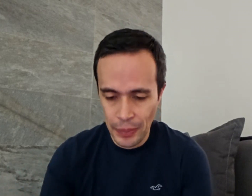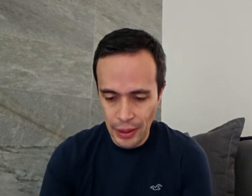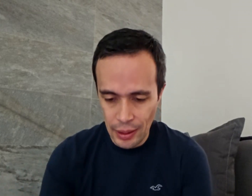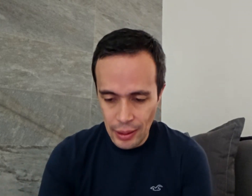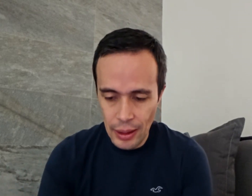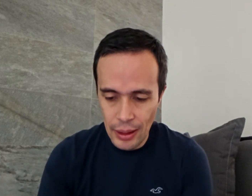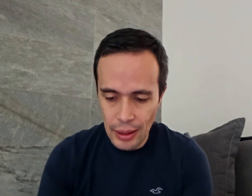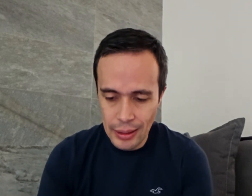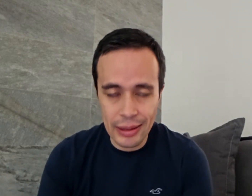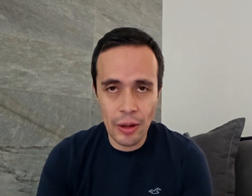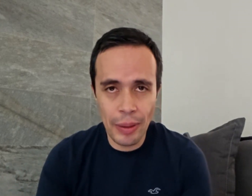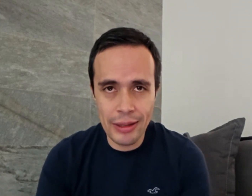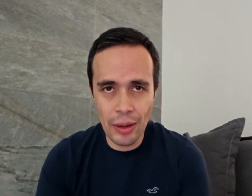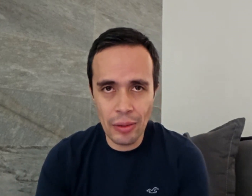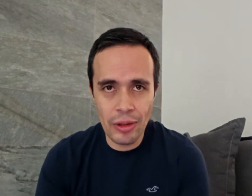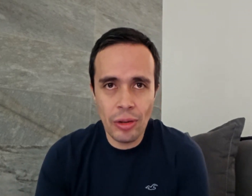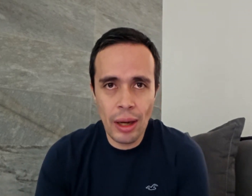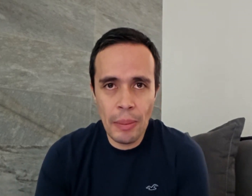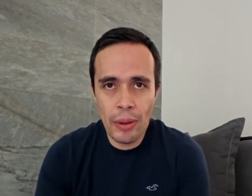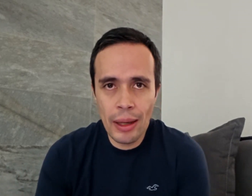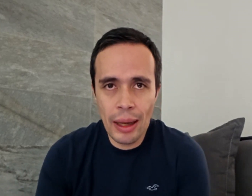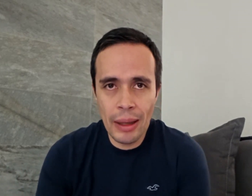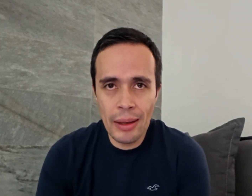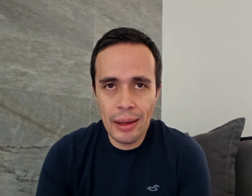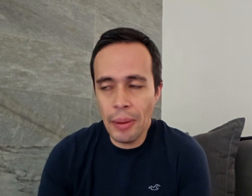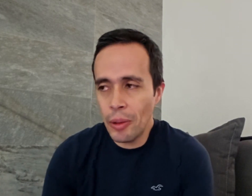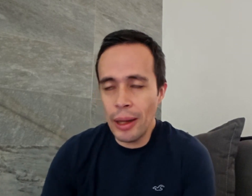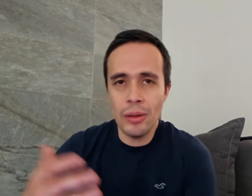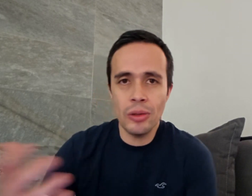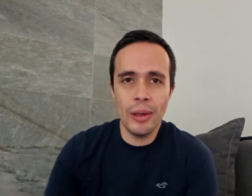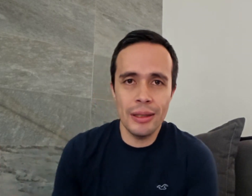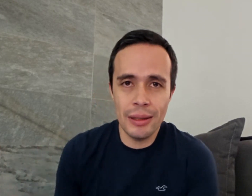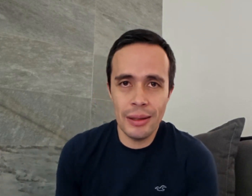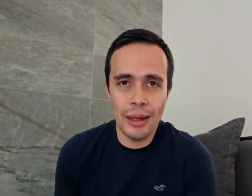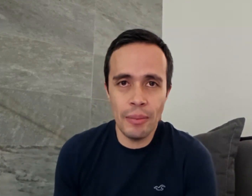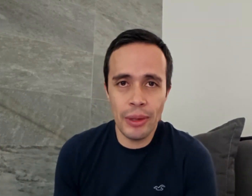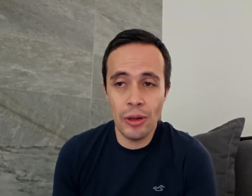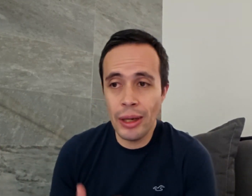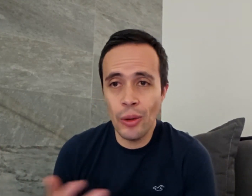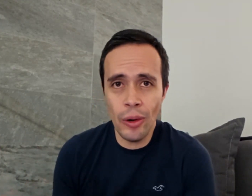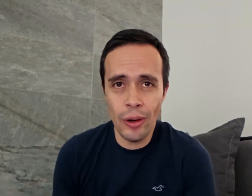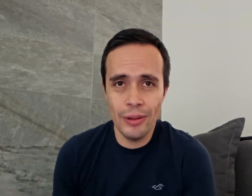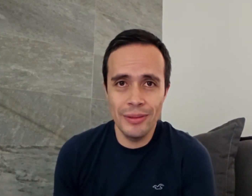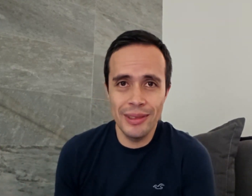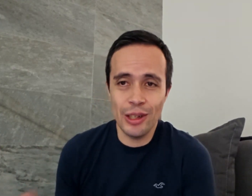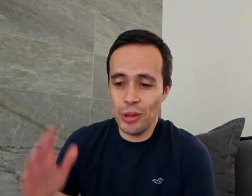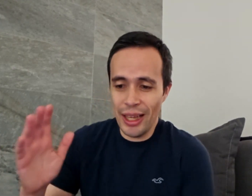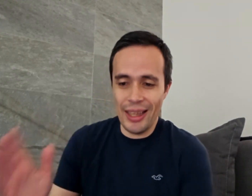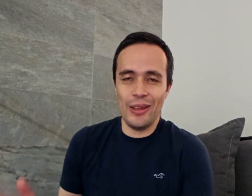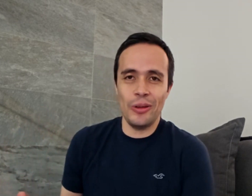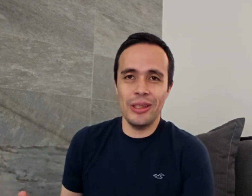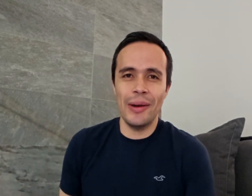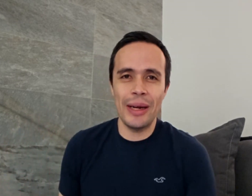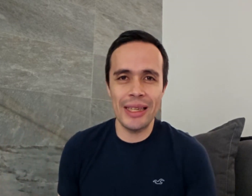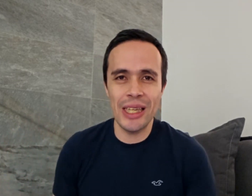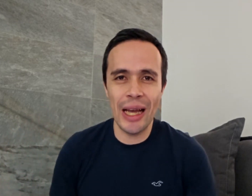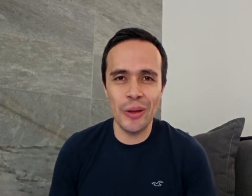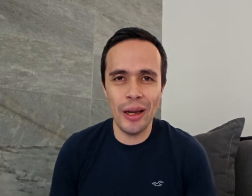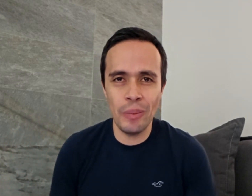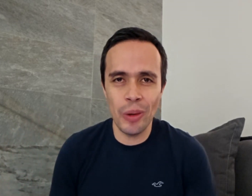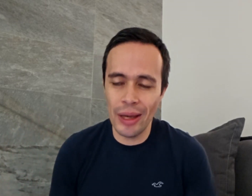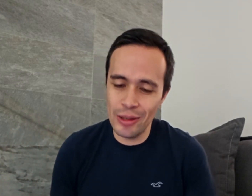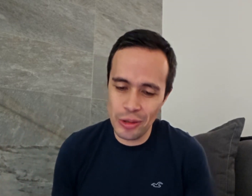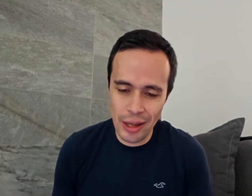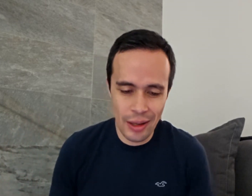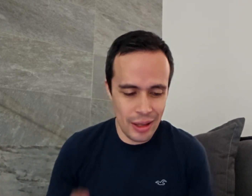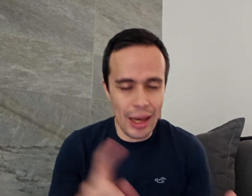Obrador en el sexenio pasado cuestionaba públicamente, a ver, ¿cuántos jueces están en prisión? Ninguno. Resulta que todos estaban rechinando